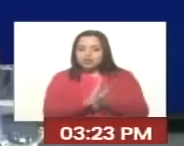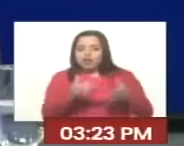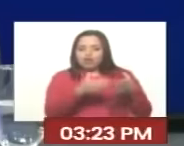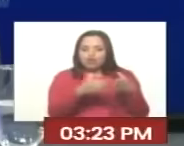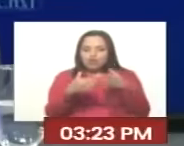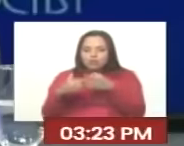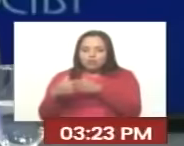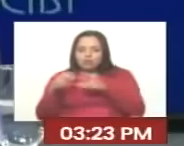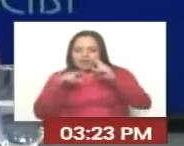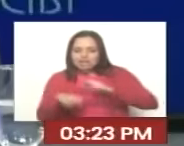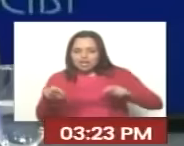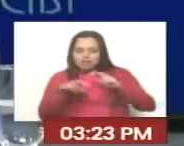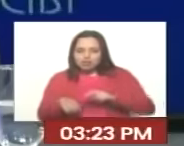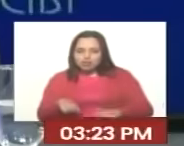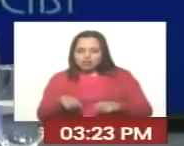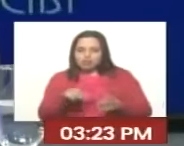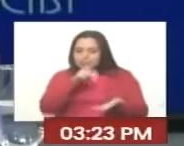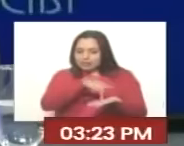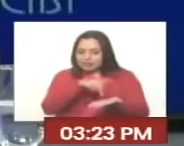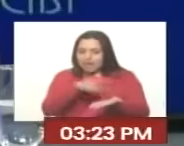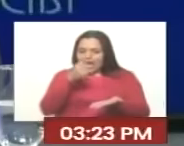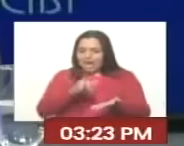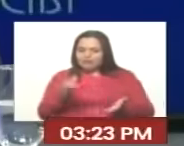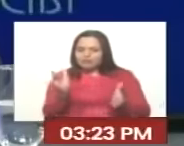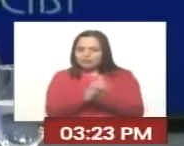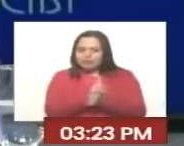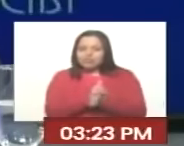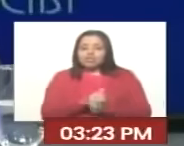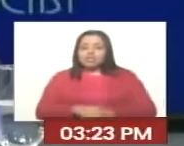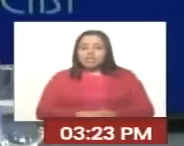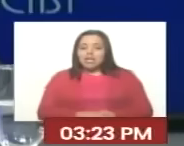involucrados, hemos logrado una disminución de un